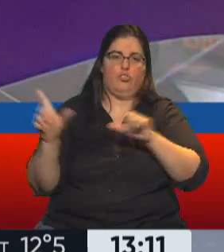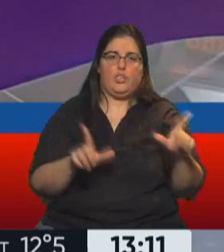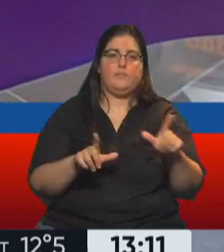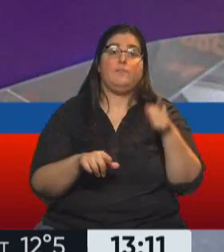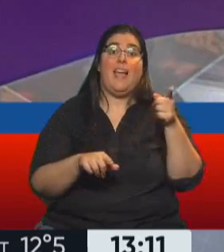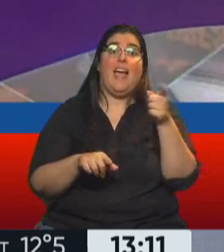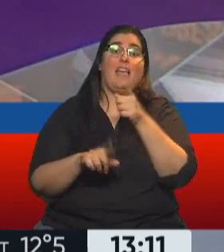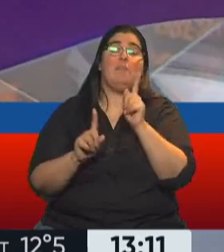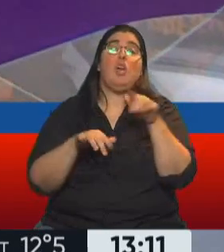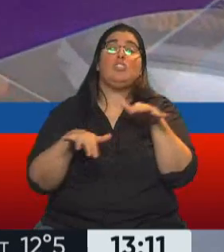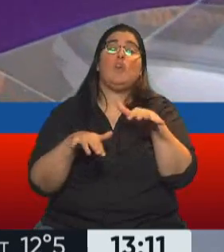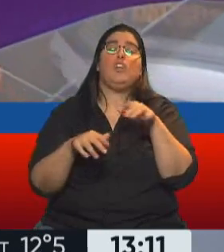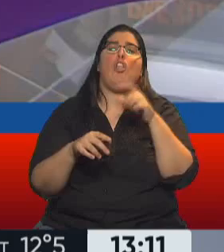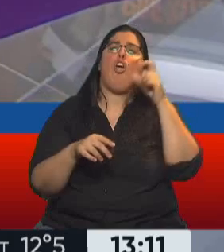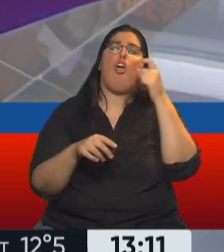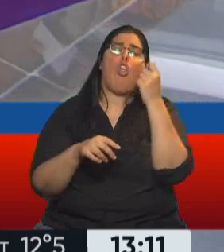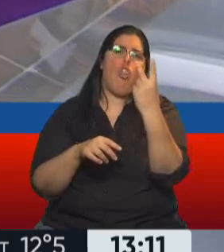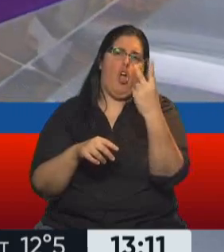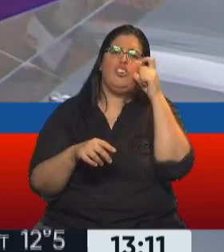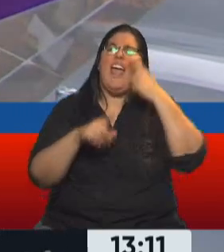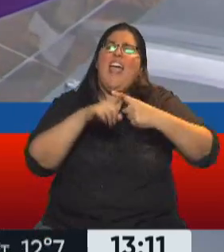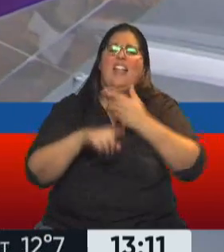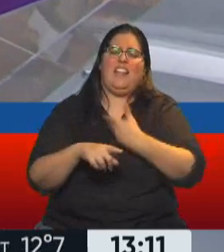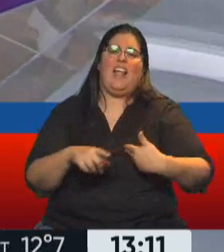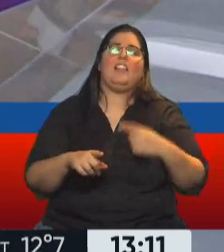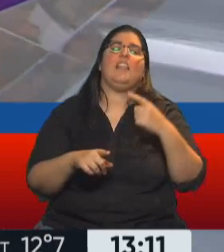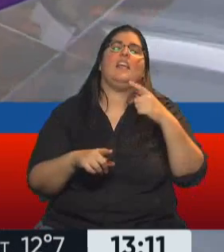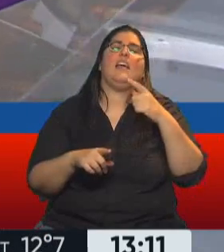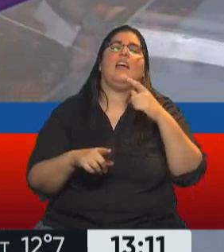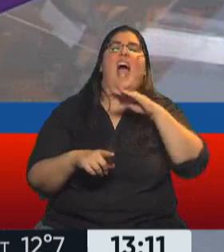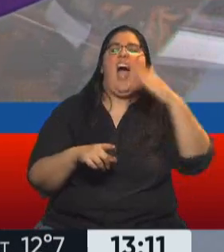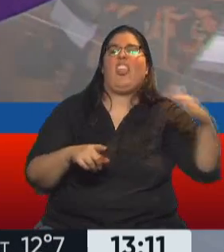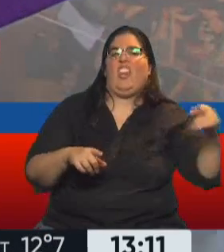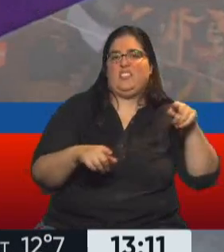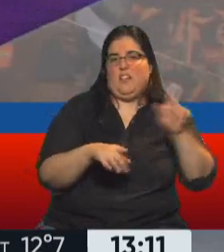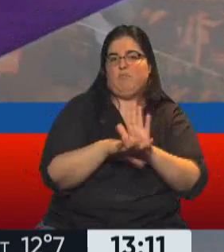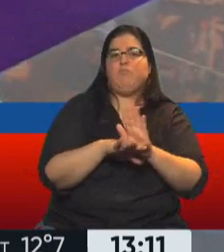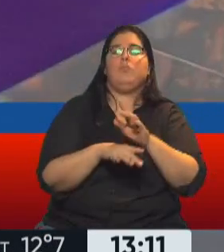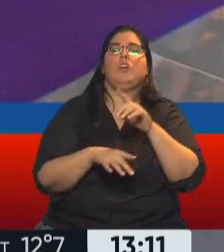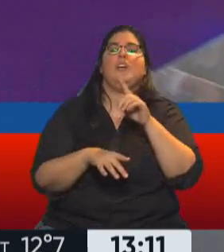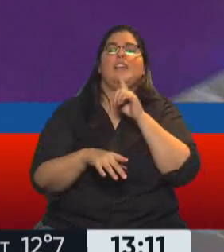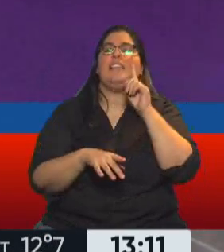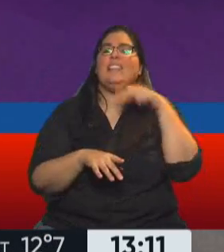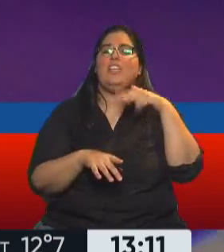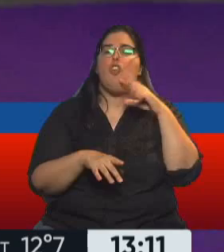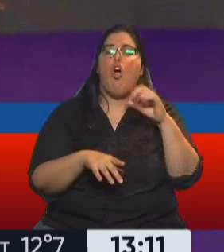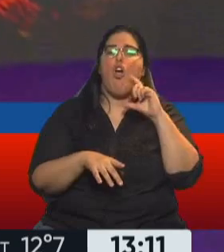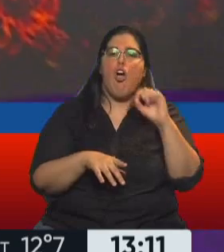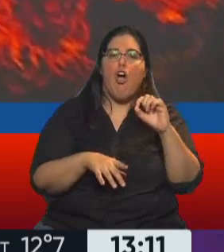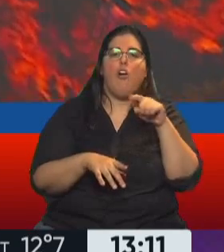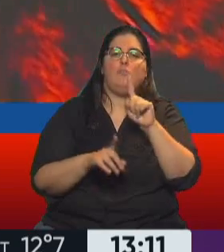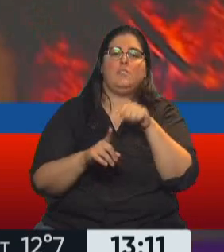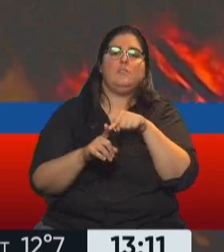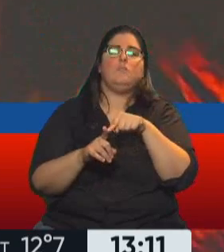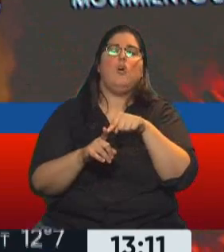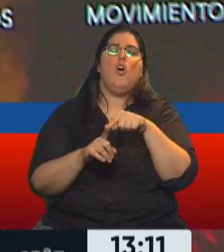Acá tenemos el caso de 2 ex dirigentes sandinistas, sí, ¿no? En el caso de Tinoco y Telles, creo que Hugo Torres también, ¿no? Claro, bueno,